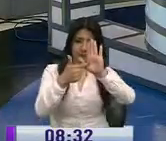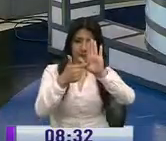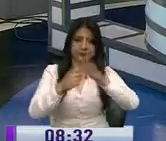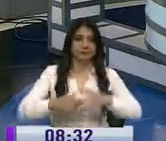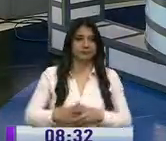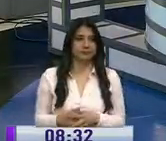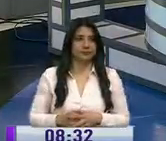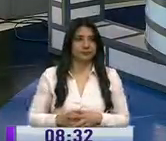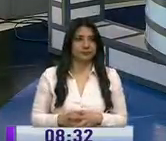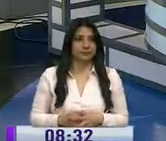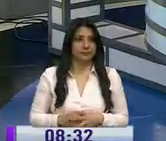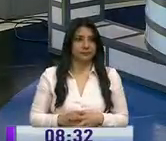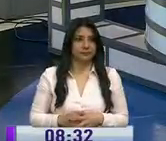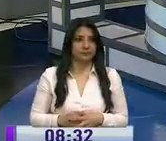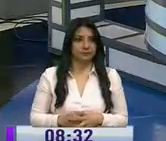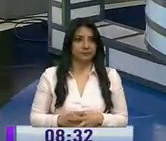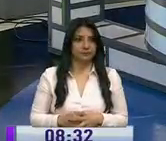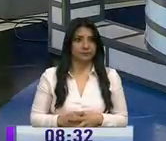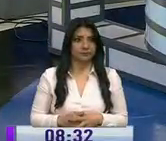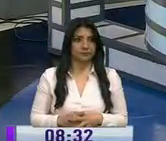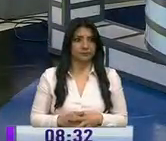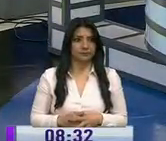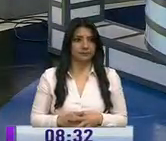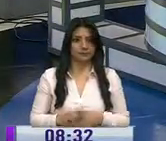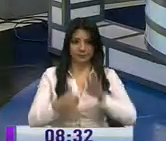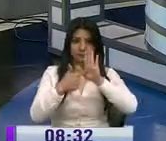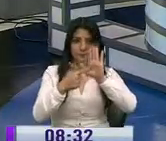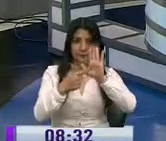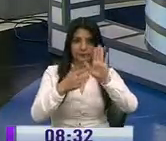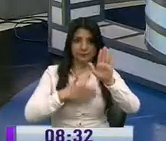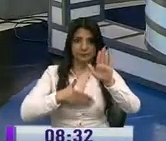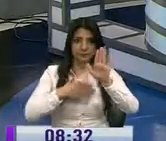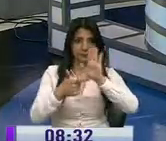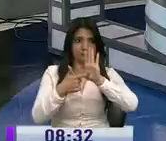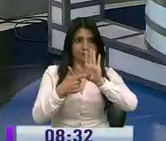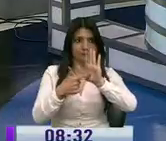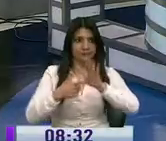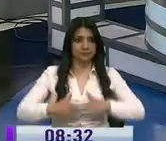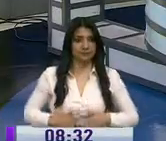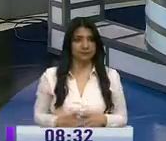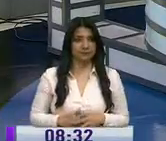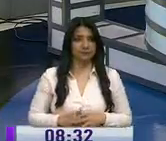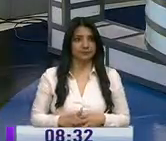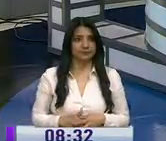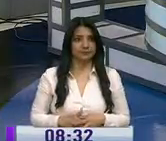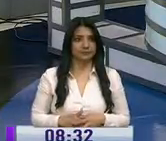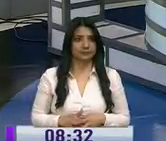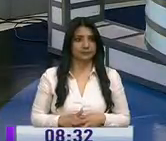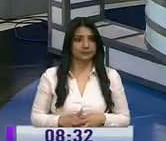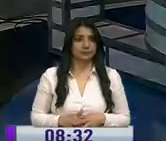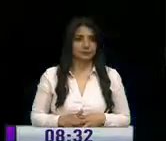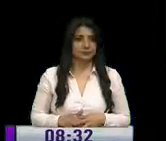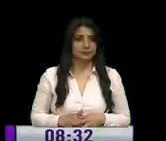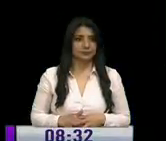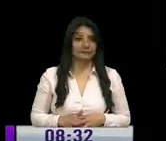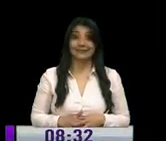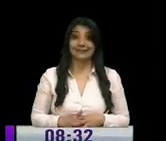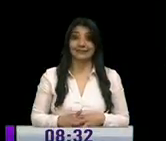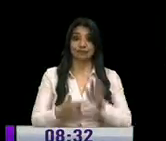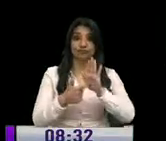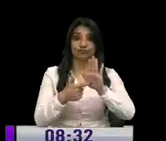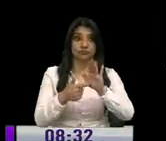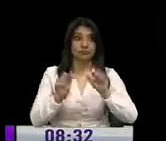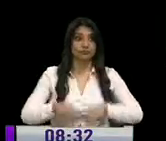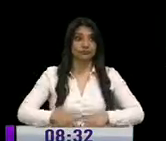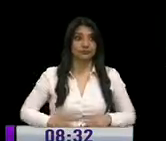pero van a ver. Ahí está, en pantalla, por favor, si son tan amables. Póngamelo. No, no. Ahí estamos,